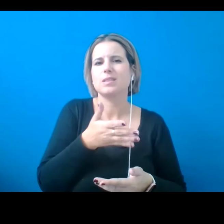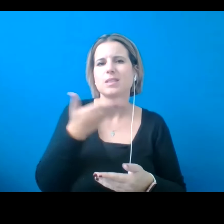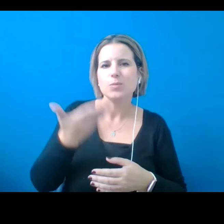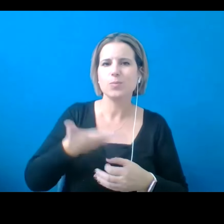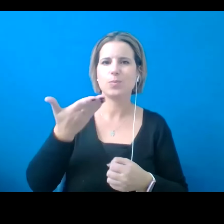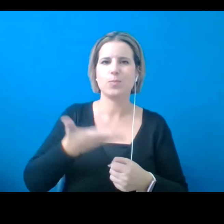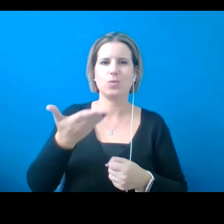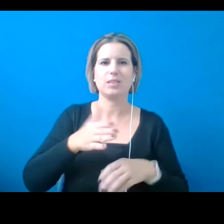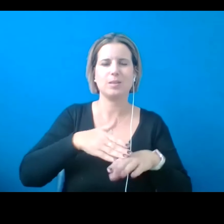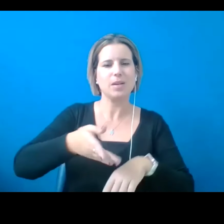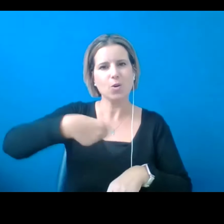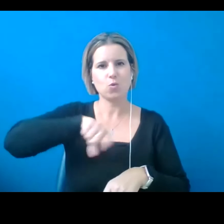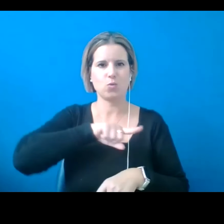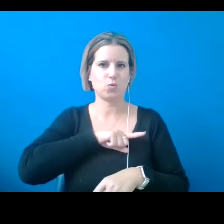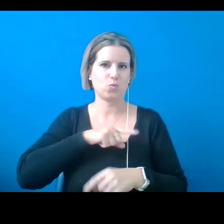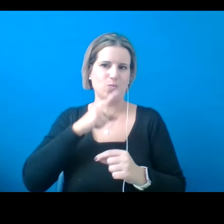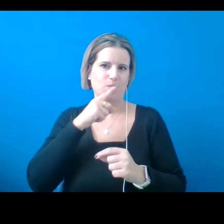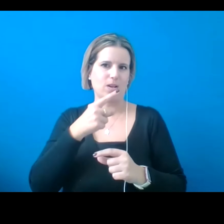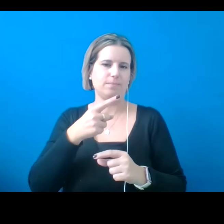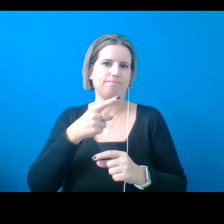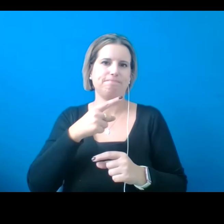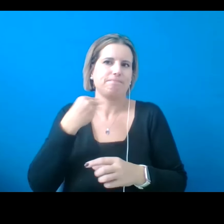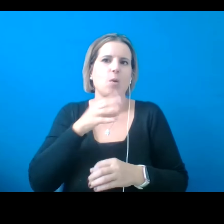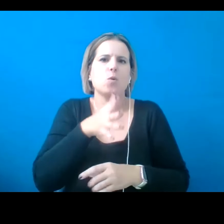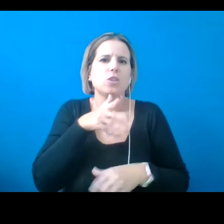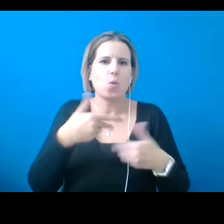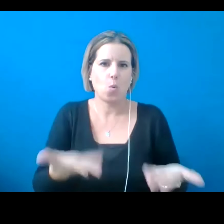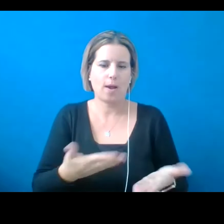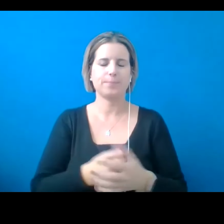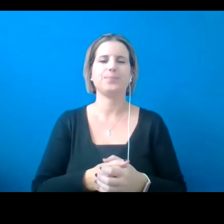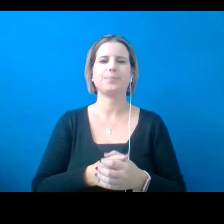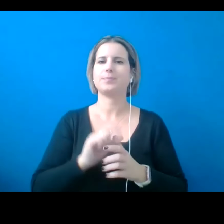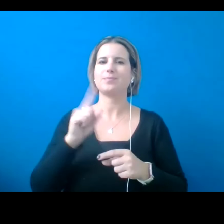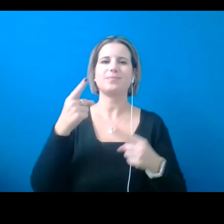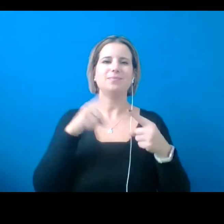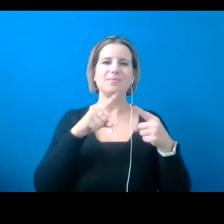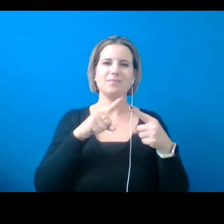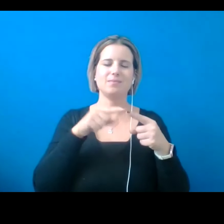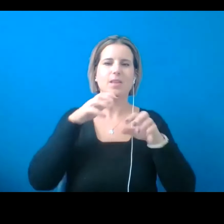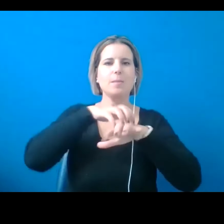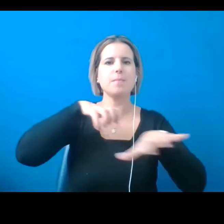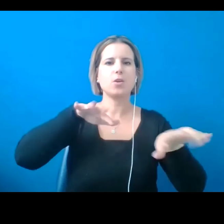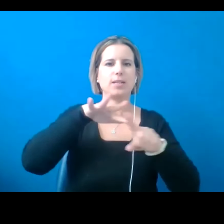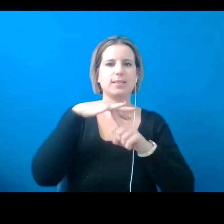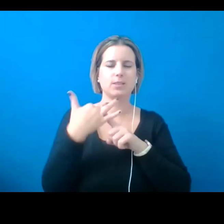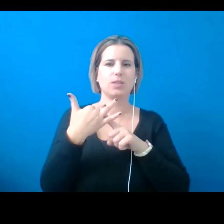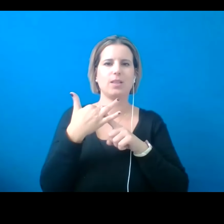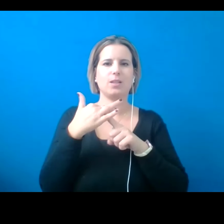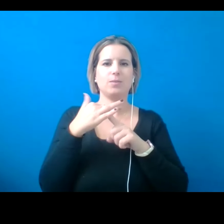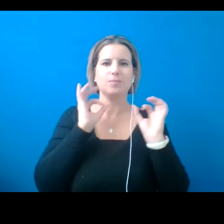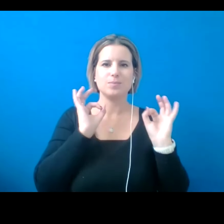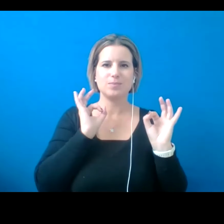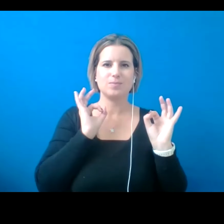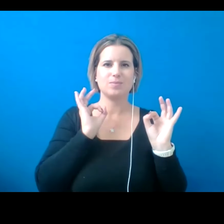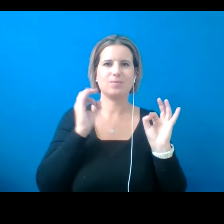a nosotros estos niños bueno lo principal en muchos casos va a ser las propias